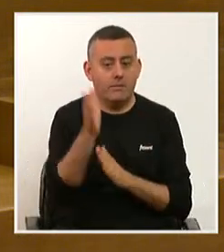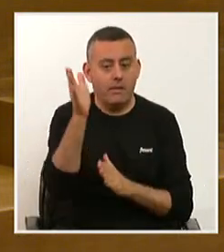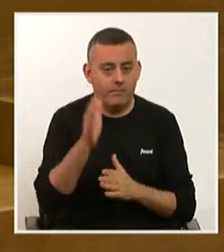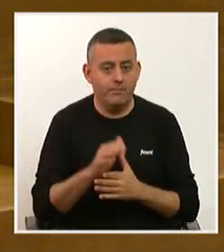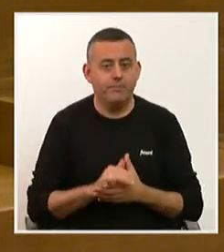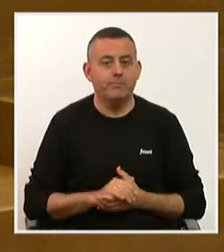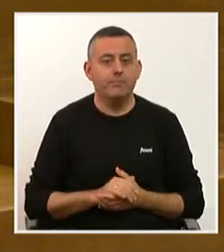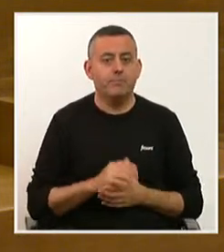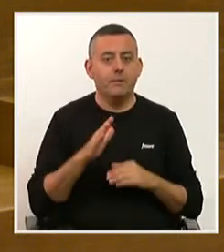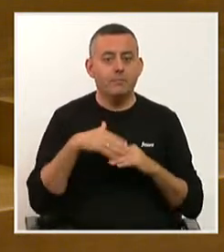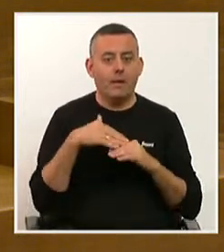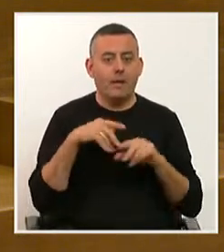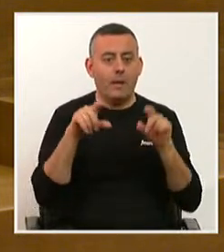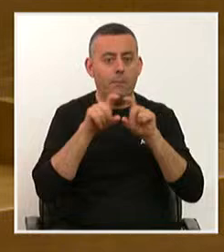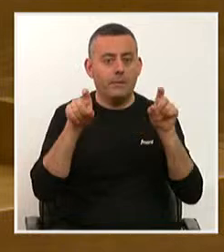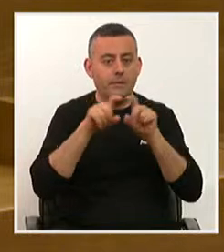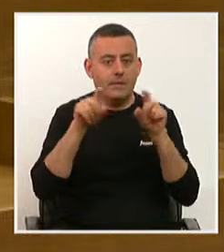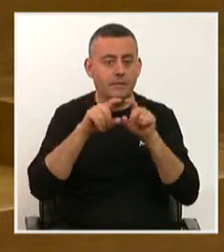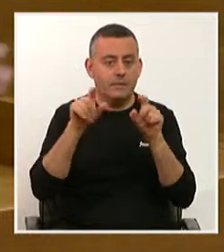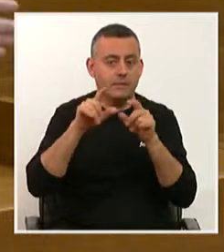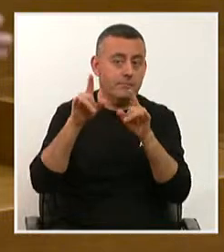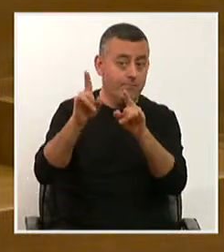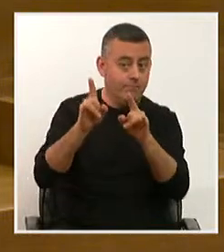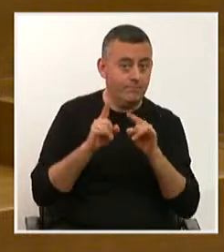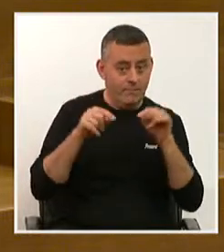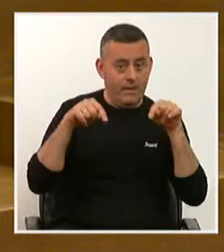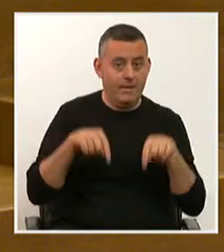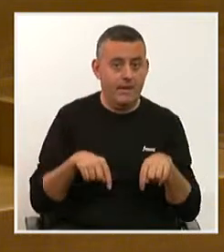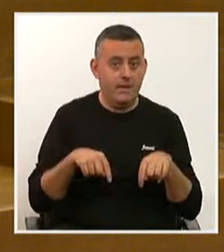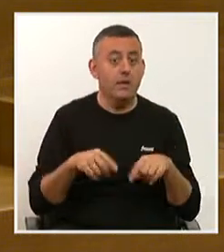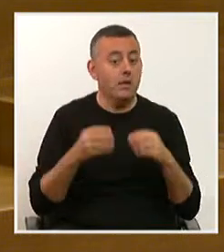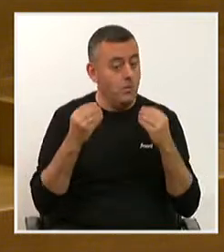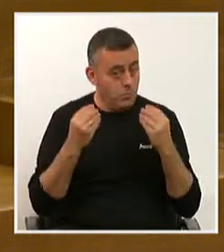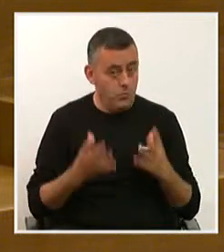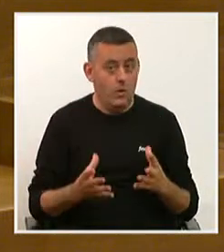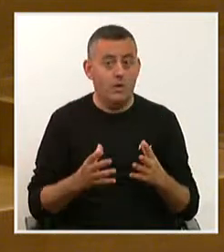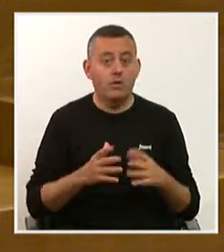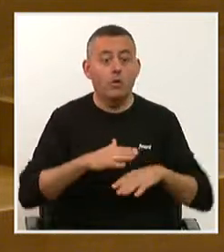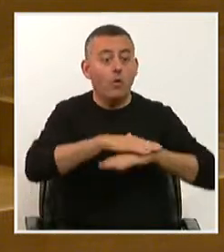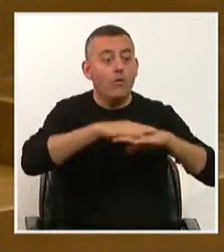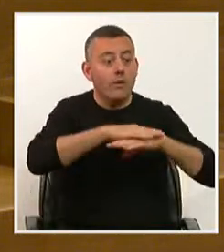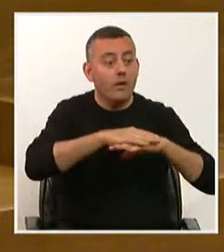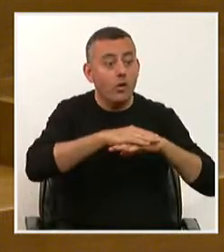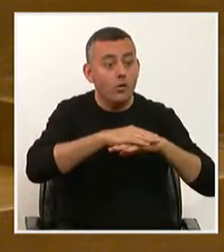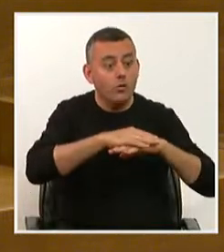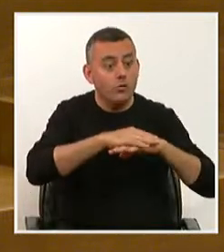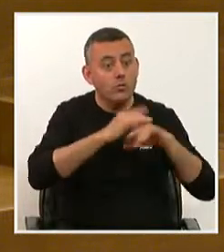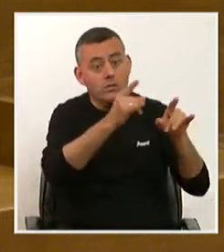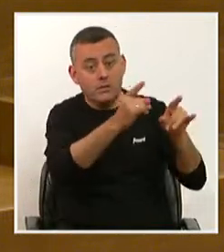Queen empres est del Go Queen